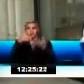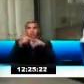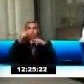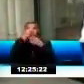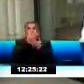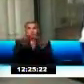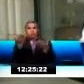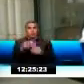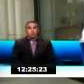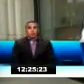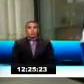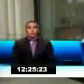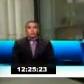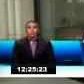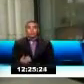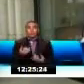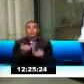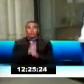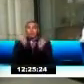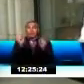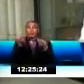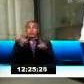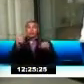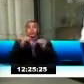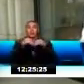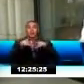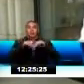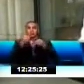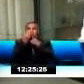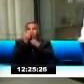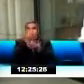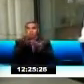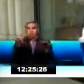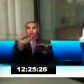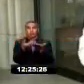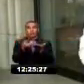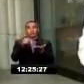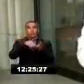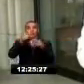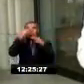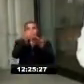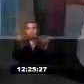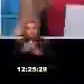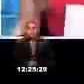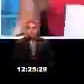de lo que se ha dado en el transcurso de la mañana. Mientras tanto, continuamos con más información del noticiero con Saskia.